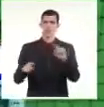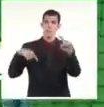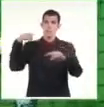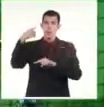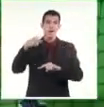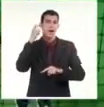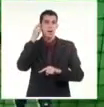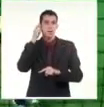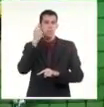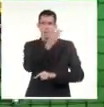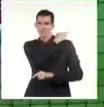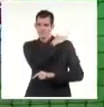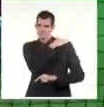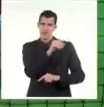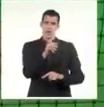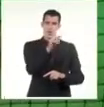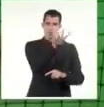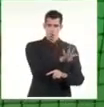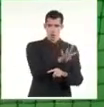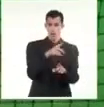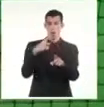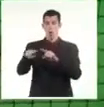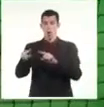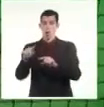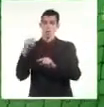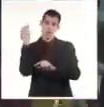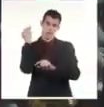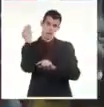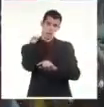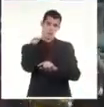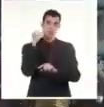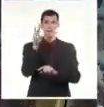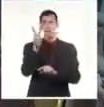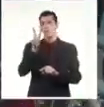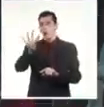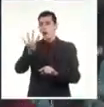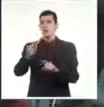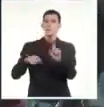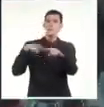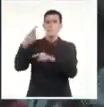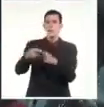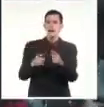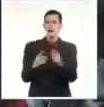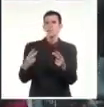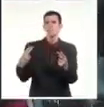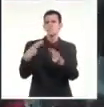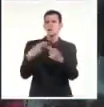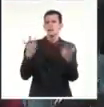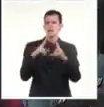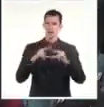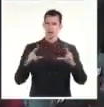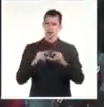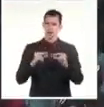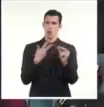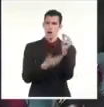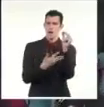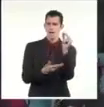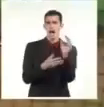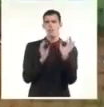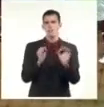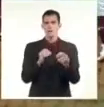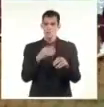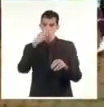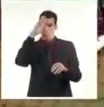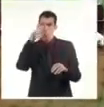o muerte con Nicaragua a partir de las 10 ante meridiano, hora de Cuba, con transmisión en vivo del canal